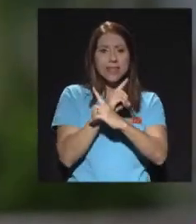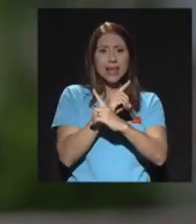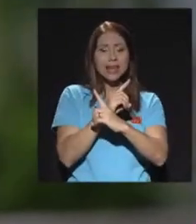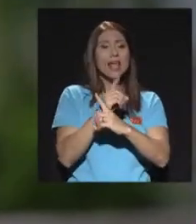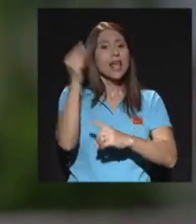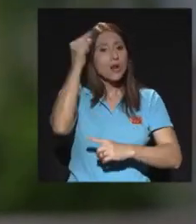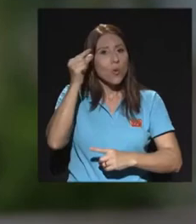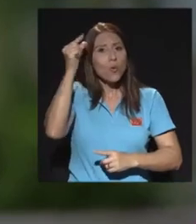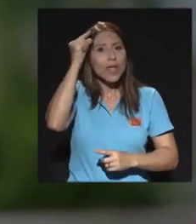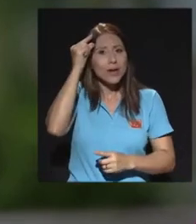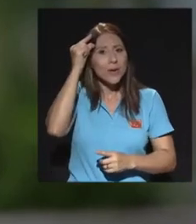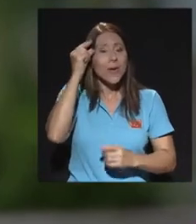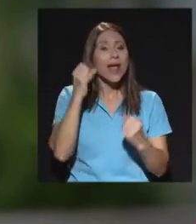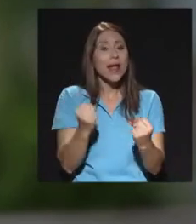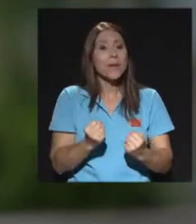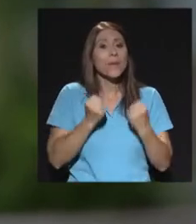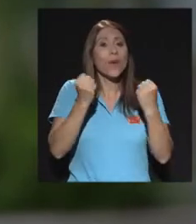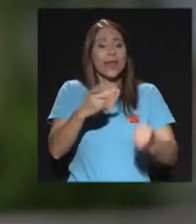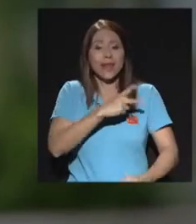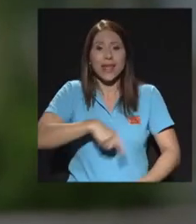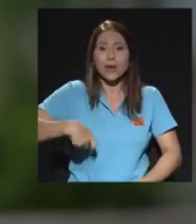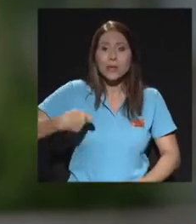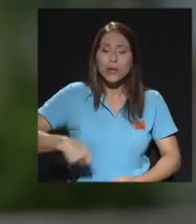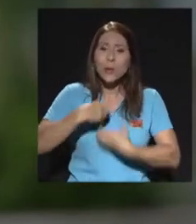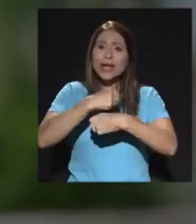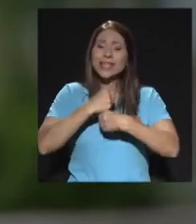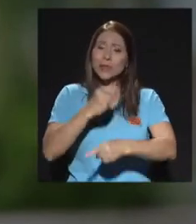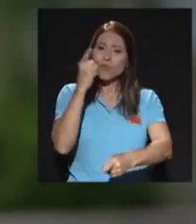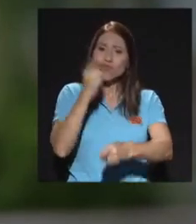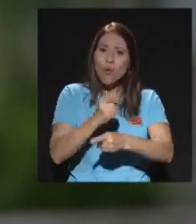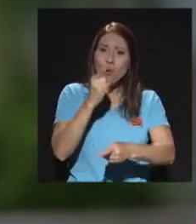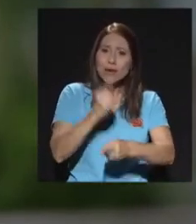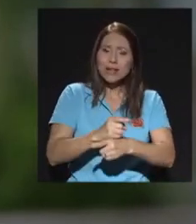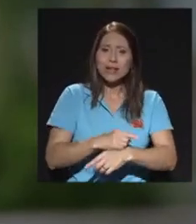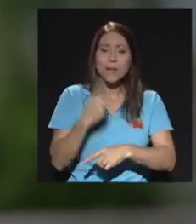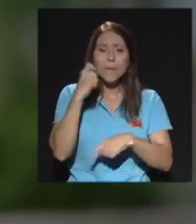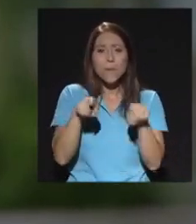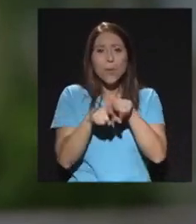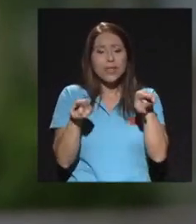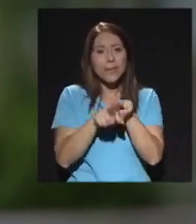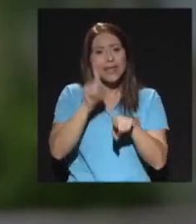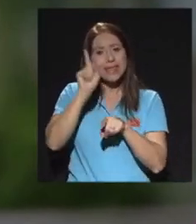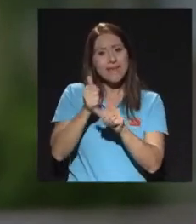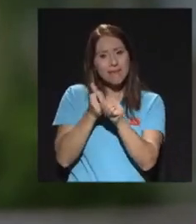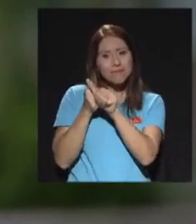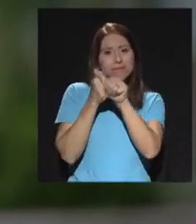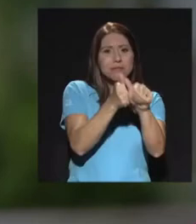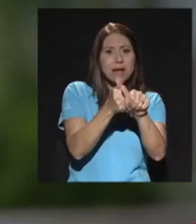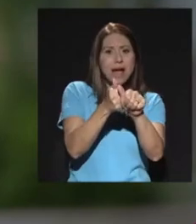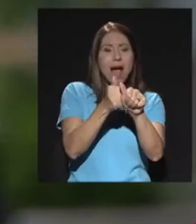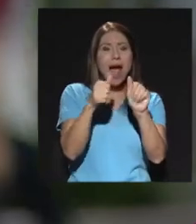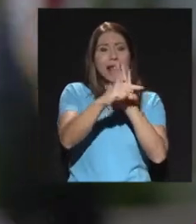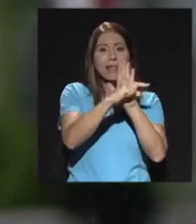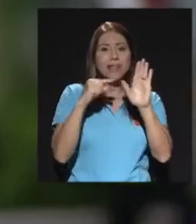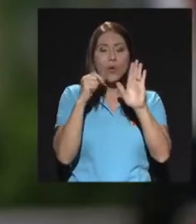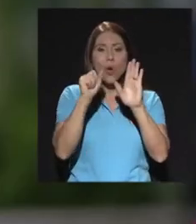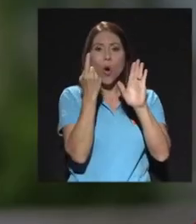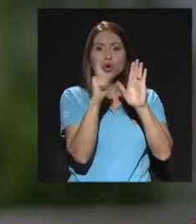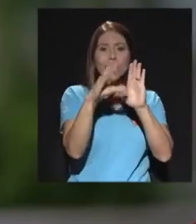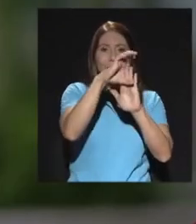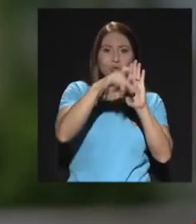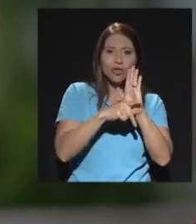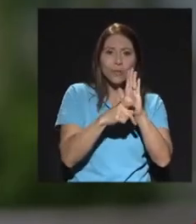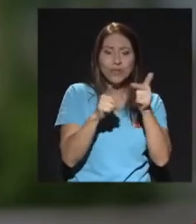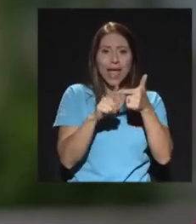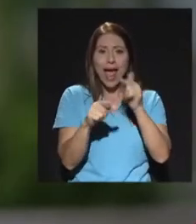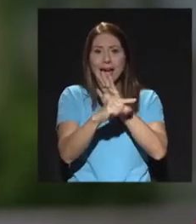Ejecutivo, lo está haciendo correctamente, porque además debe apegarse al artículo 11 de la Constitución, al artículo 11 de